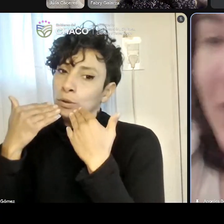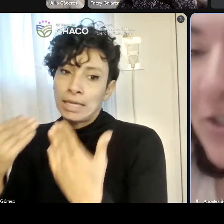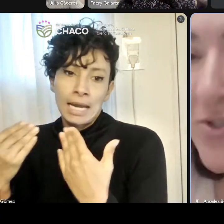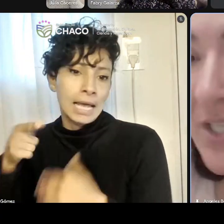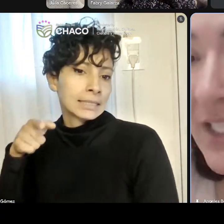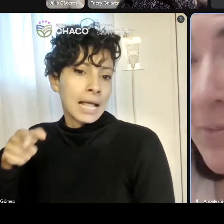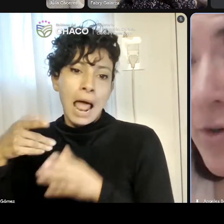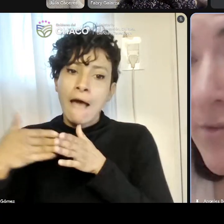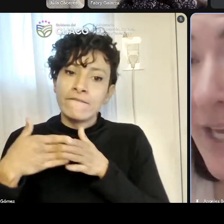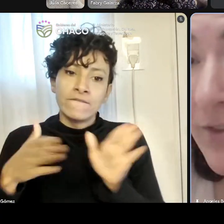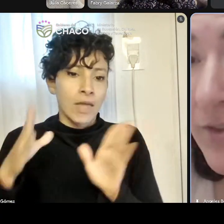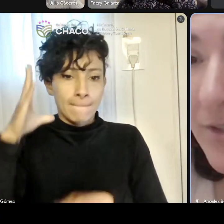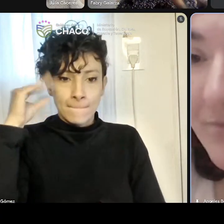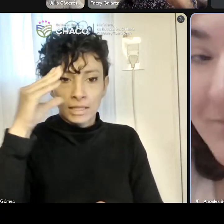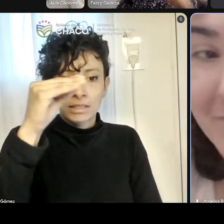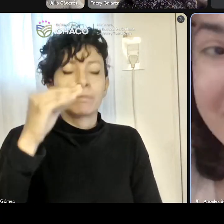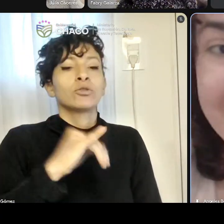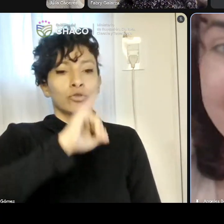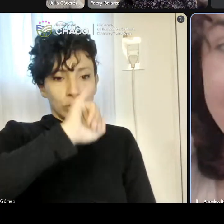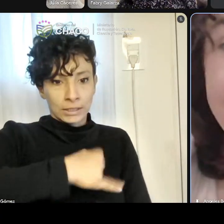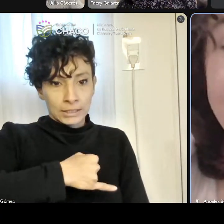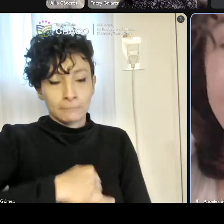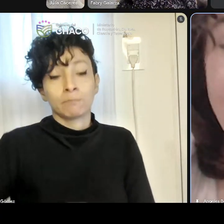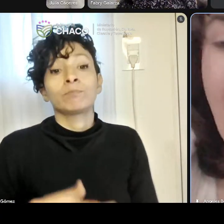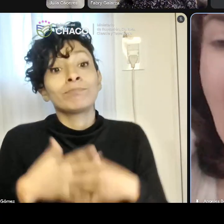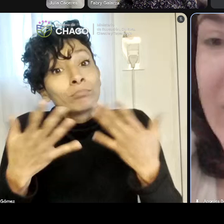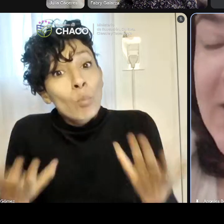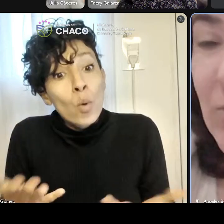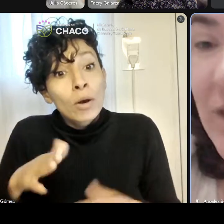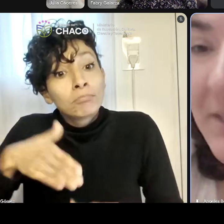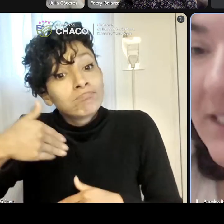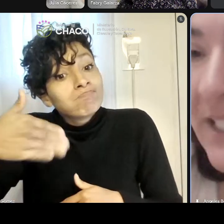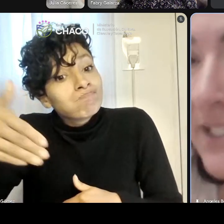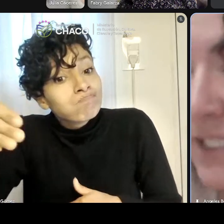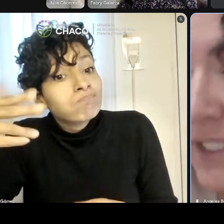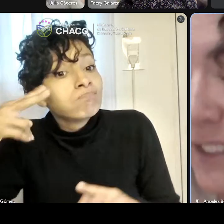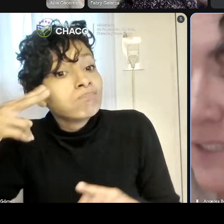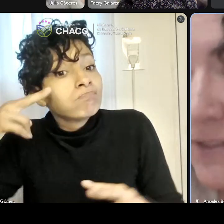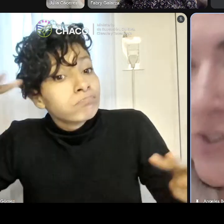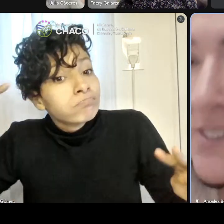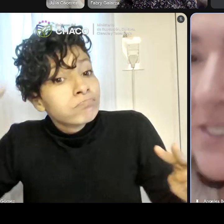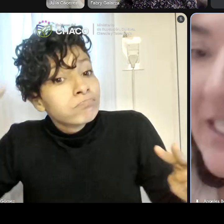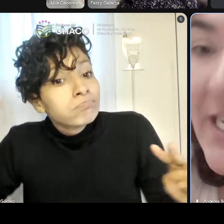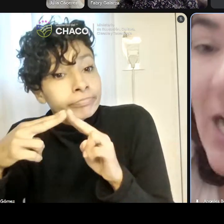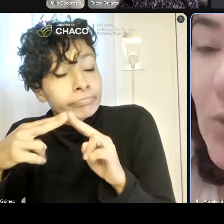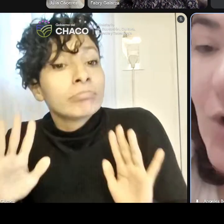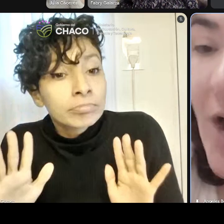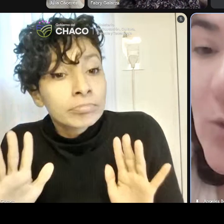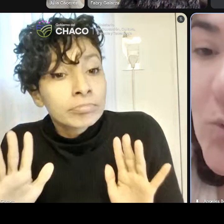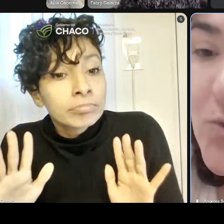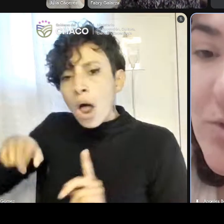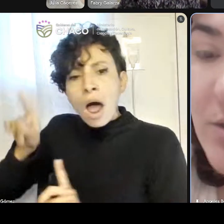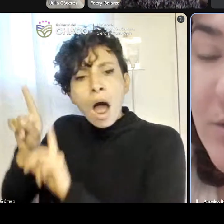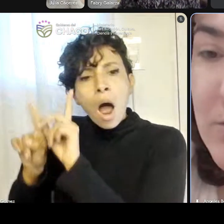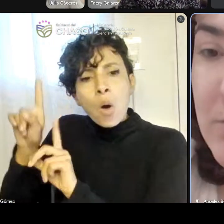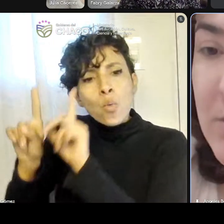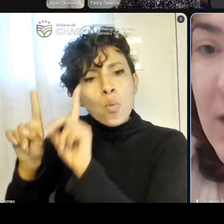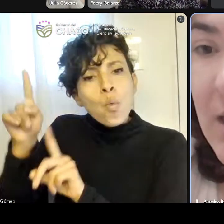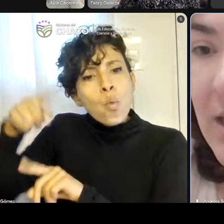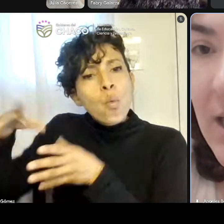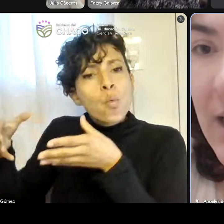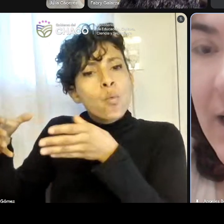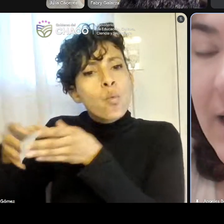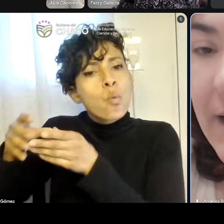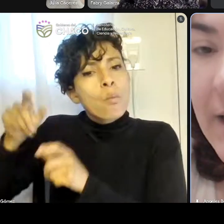Y bueno, nos seguiremos viendo. Ahora seguramente las chicas, no sé si tienen algunos anuncios